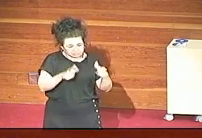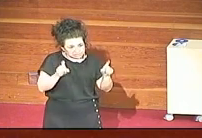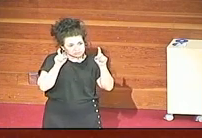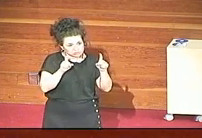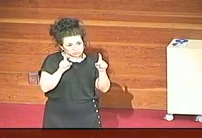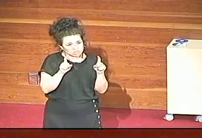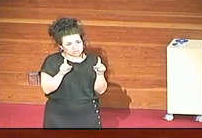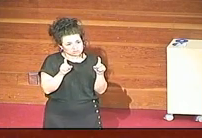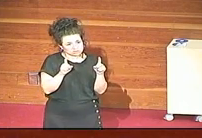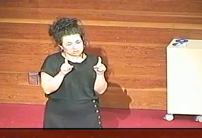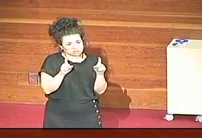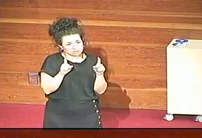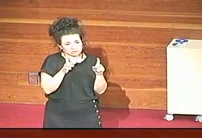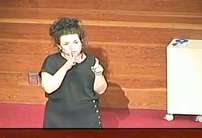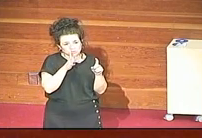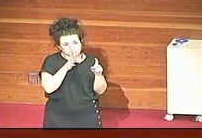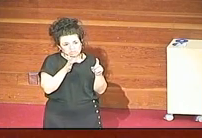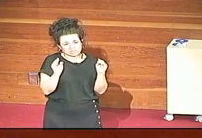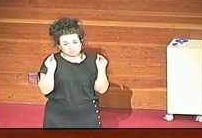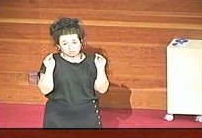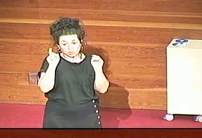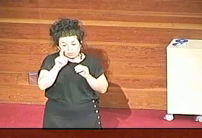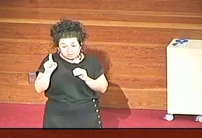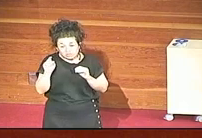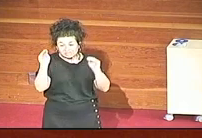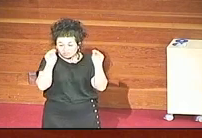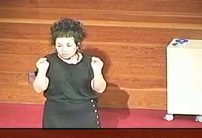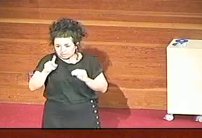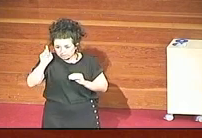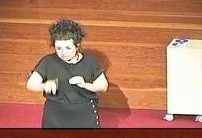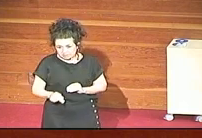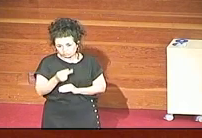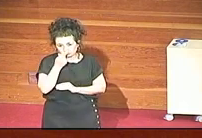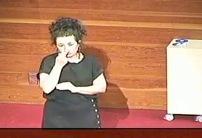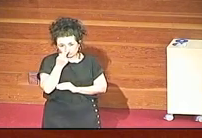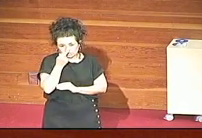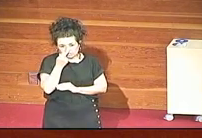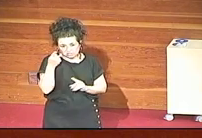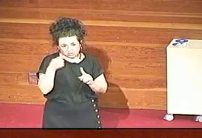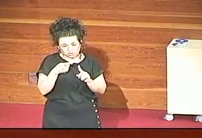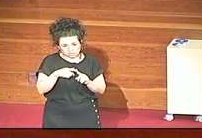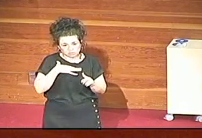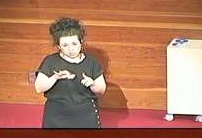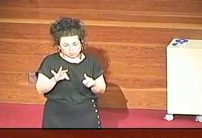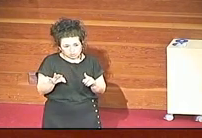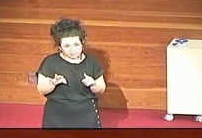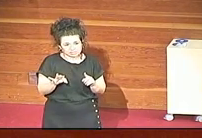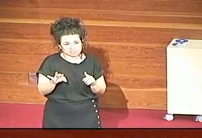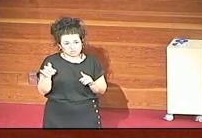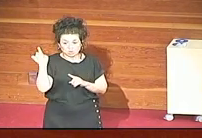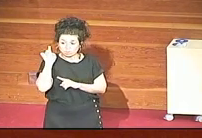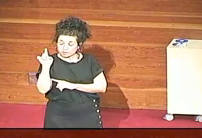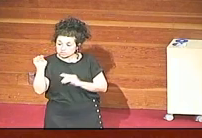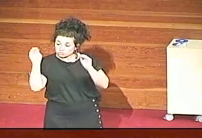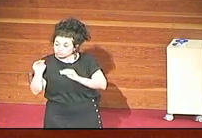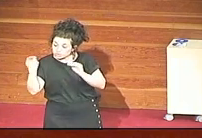que siempre se contempla la formación del profesorado que puede ser bien esa divulgación a través de la formación del profesorado que luego se